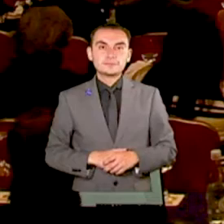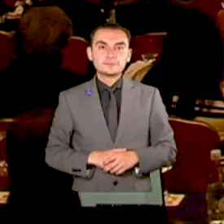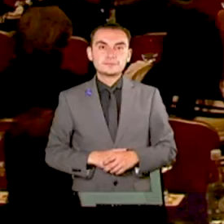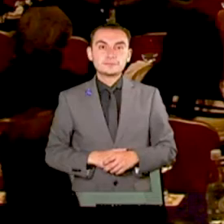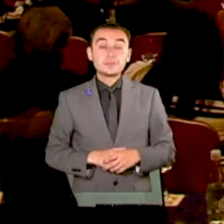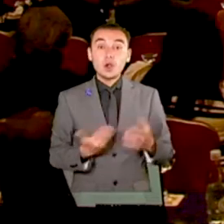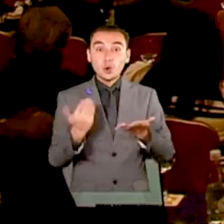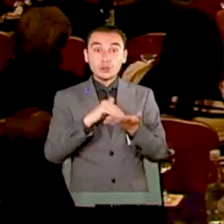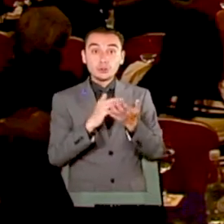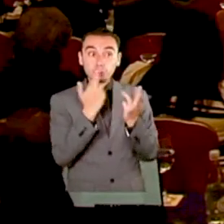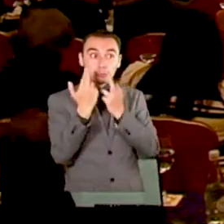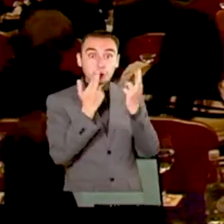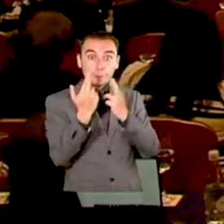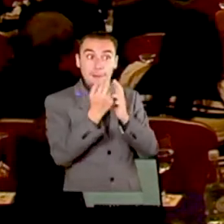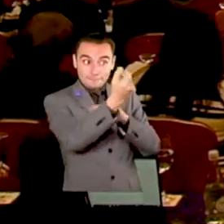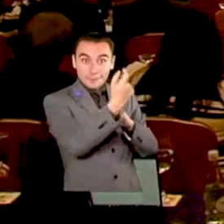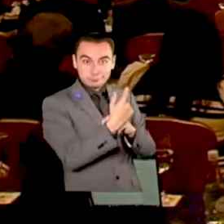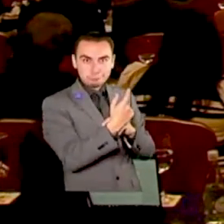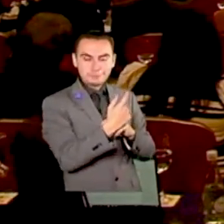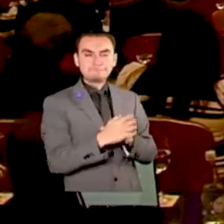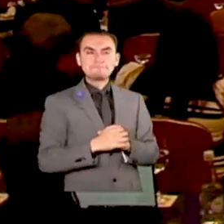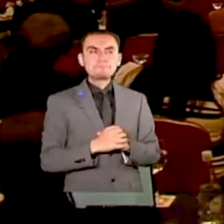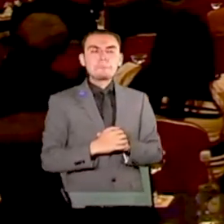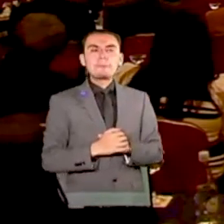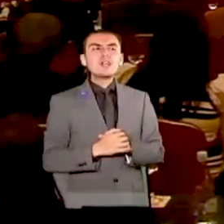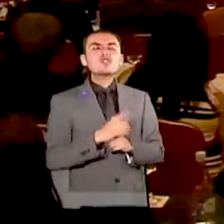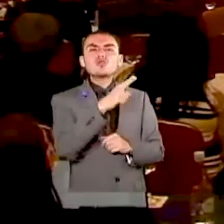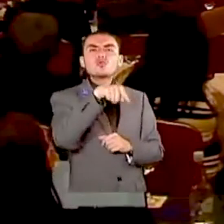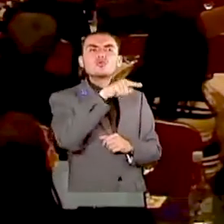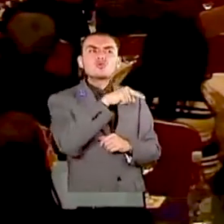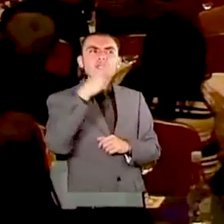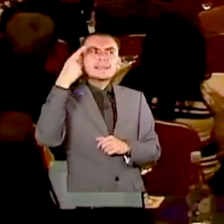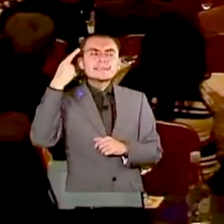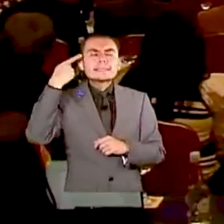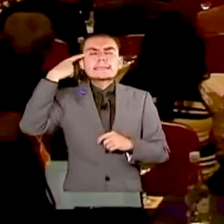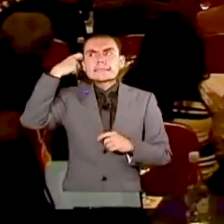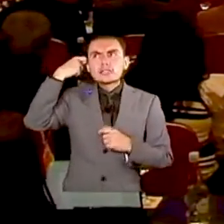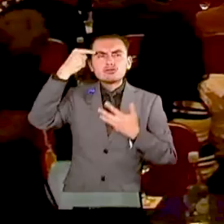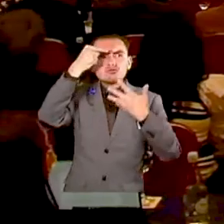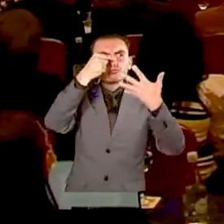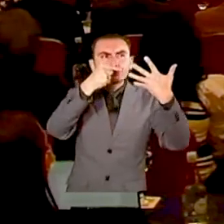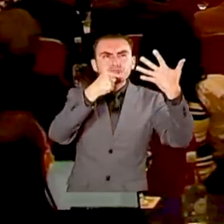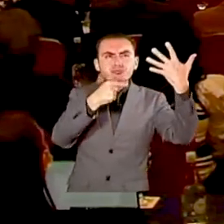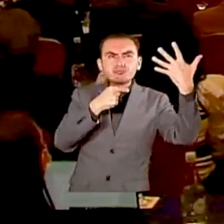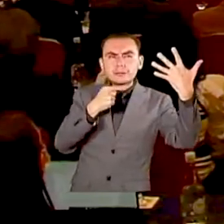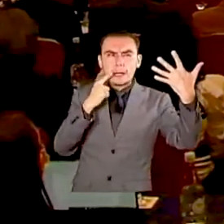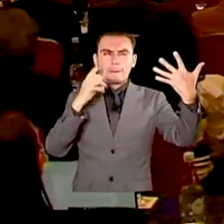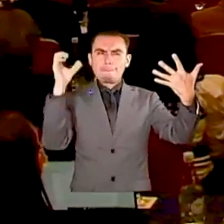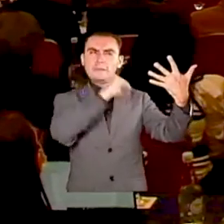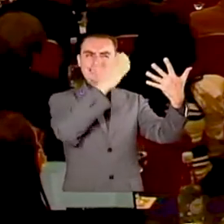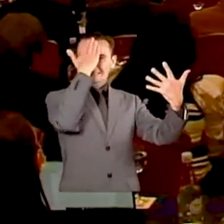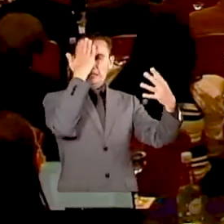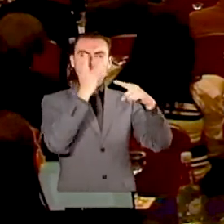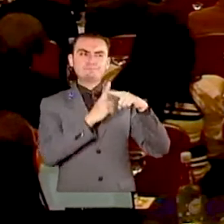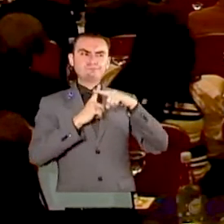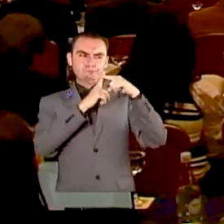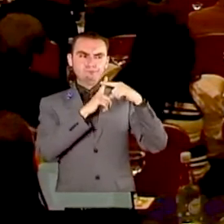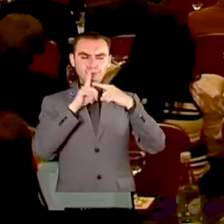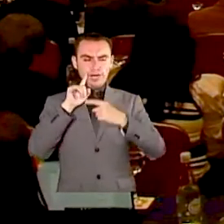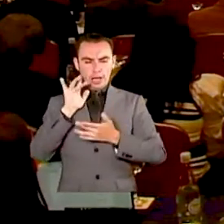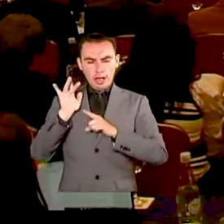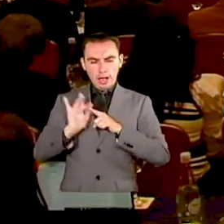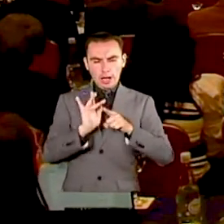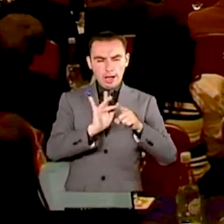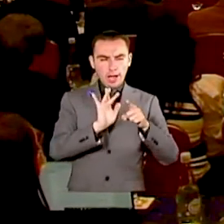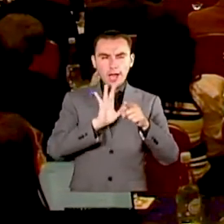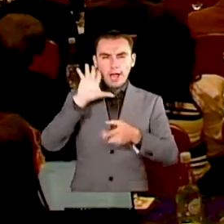Voy a repetir la pregunta para que la escuchen. ¿Cuáles son los principales retos que la Procuraduría ha identificado en la implementación del Acuerdo de